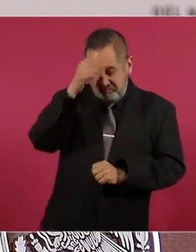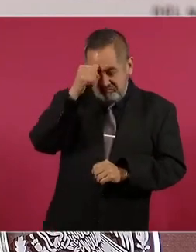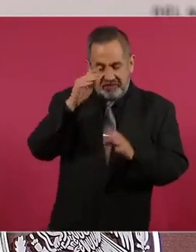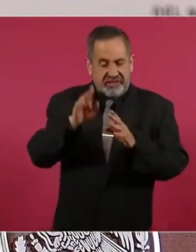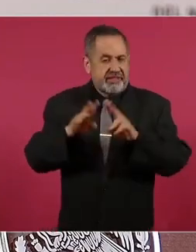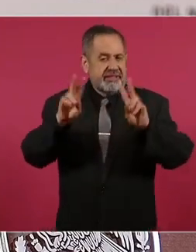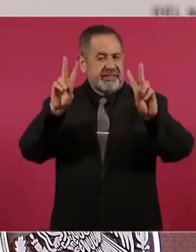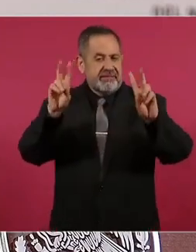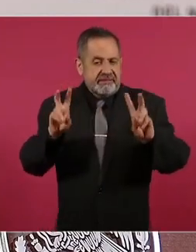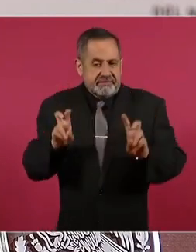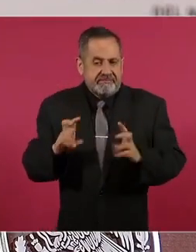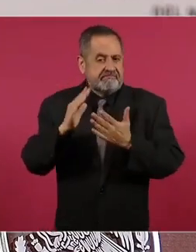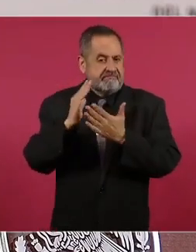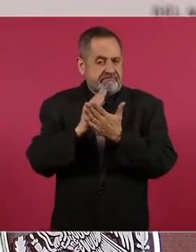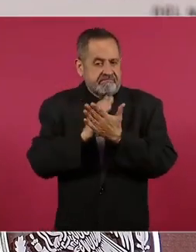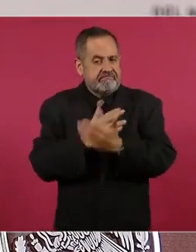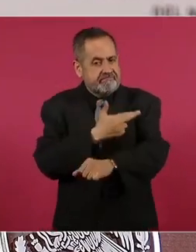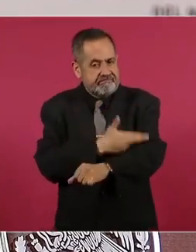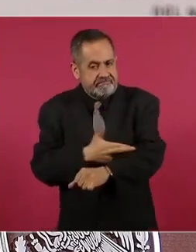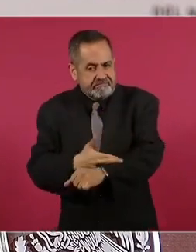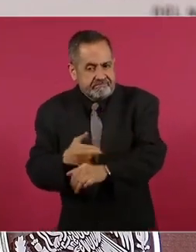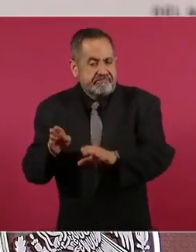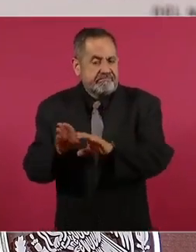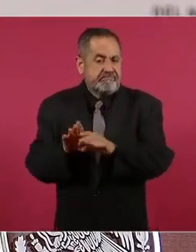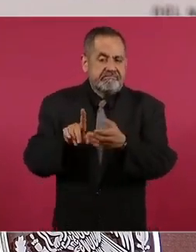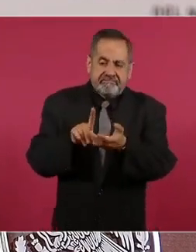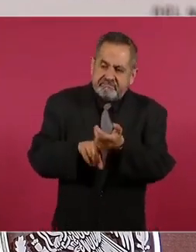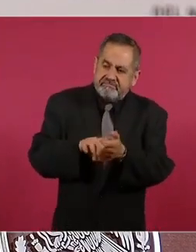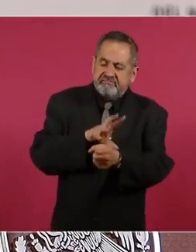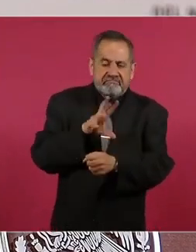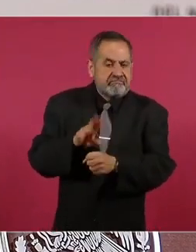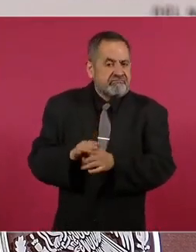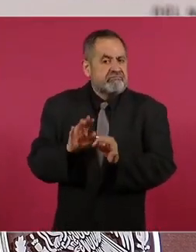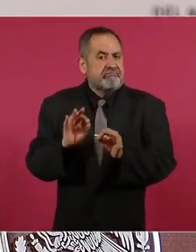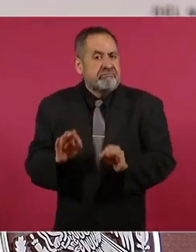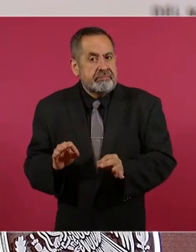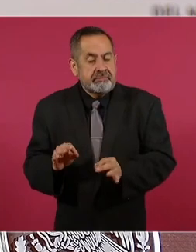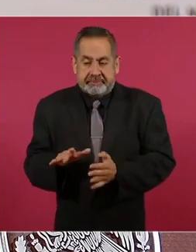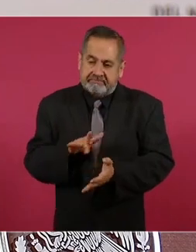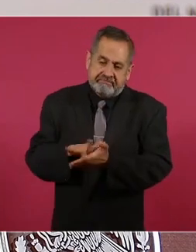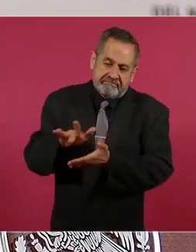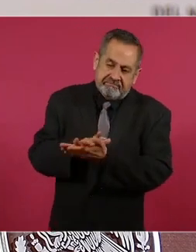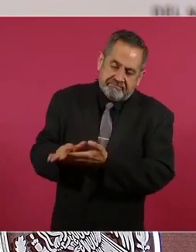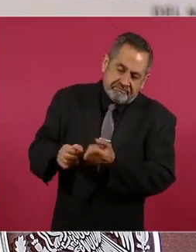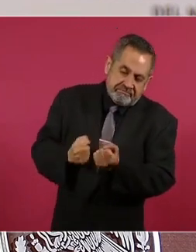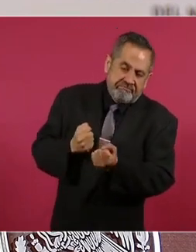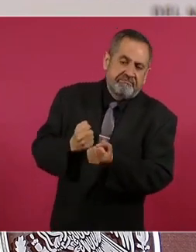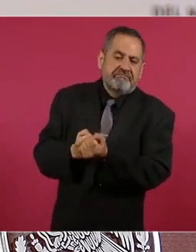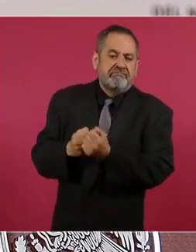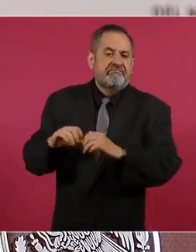temas, procedimientos y mecanismos a través de los cuales vamos a fortalecer